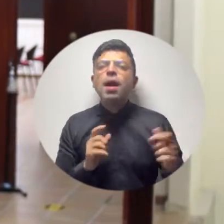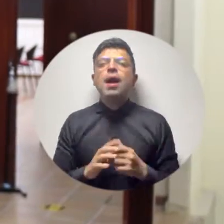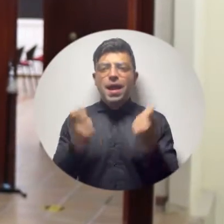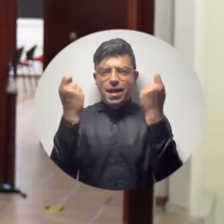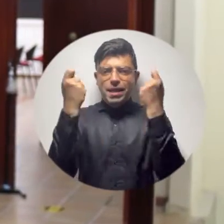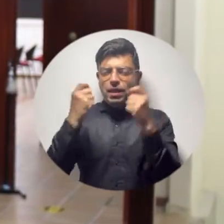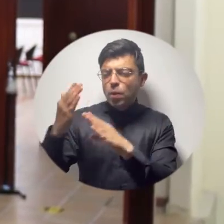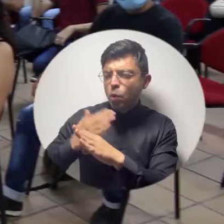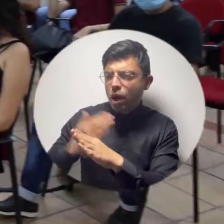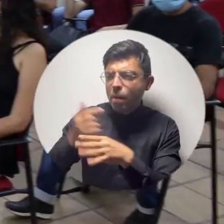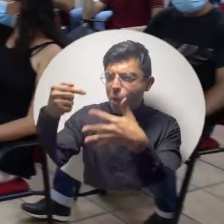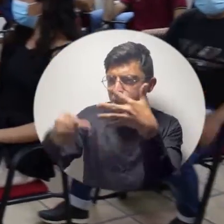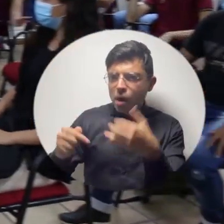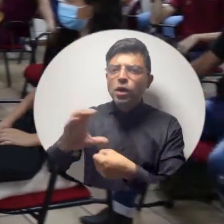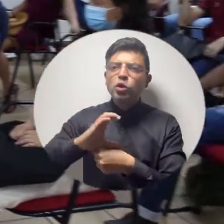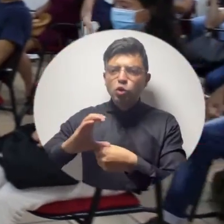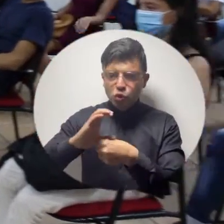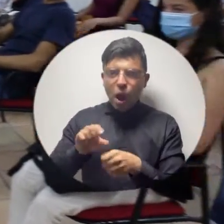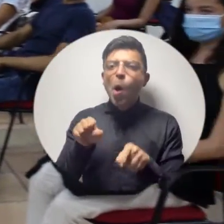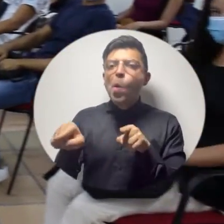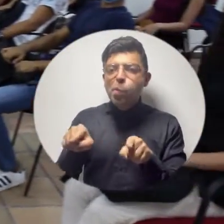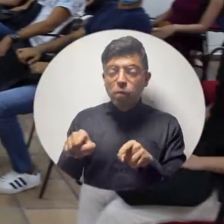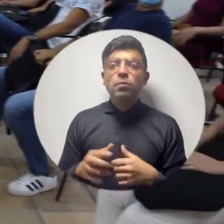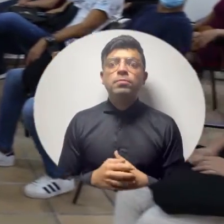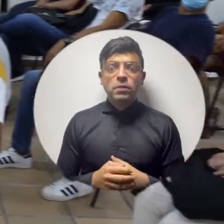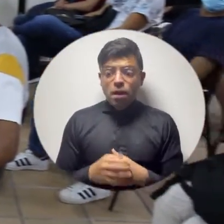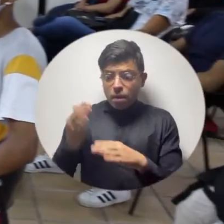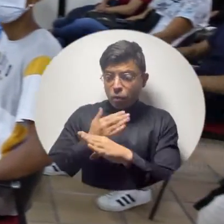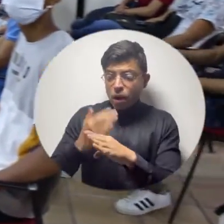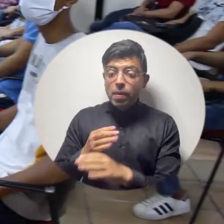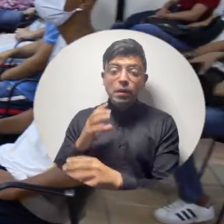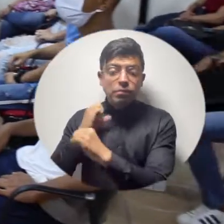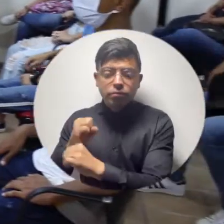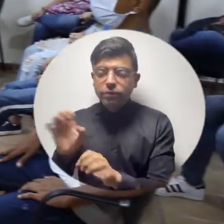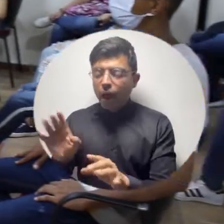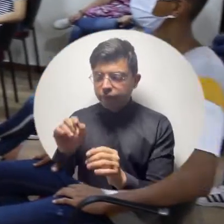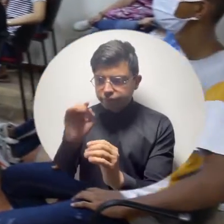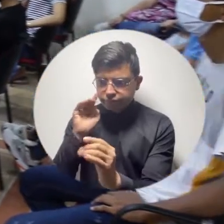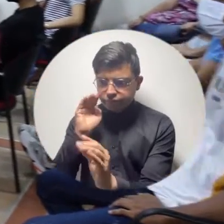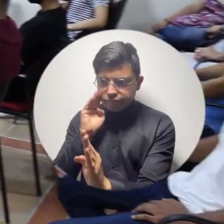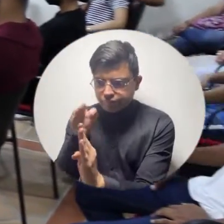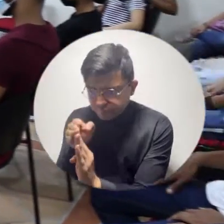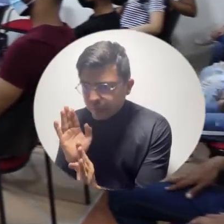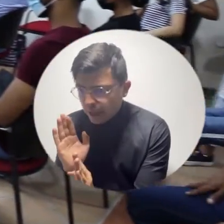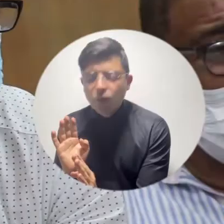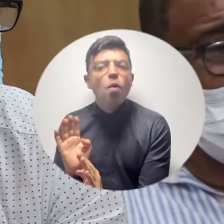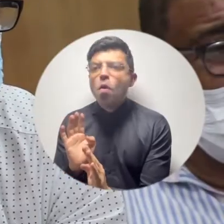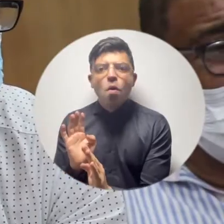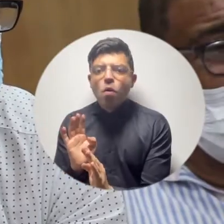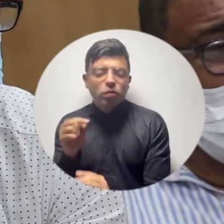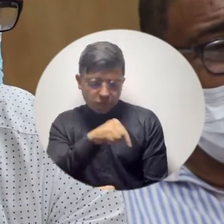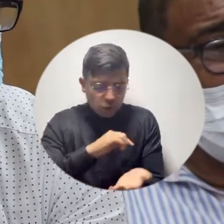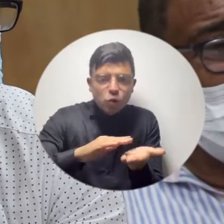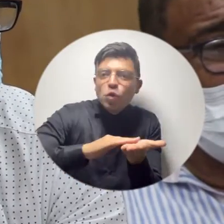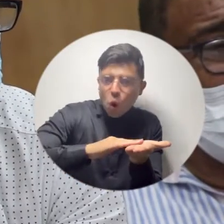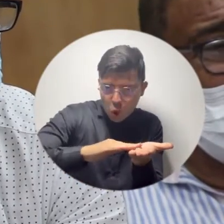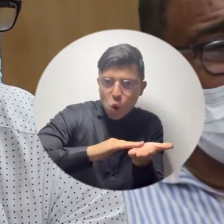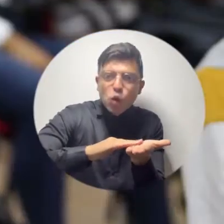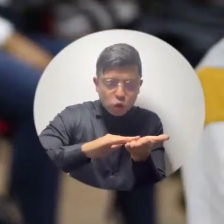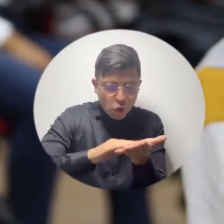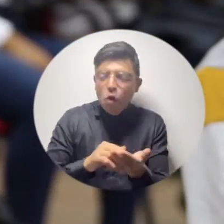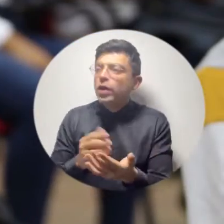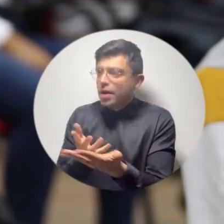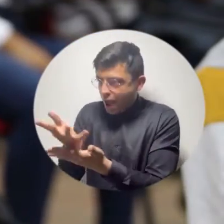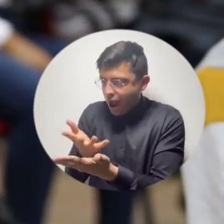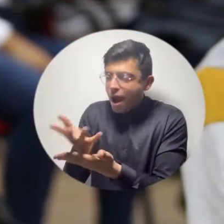las problemáticas que hoy presenta la ciudad. Y no solamente quedarnos en las problemáticas, sino también en poder identificar soluciones o brindar recomendaciones para